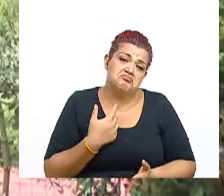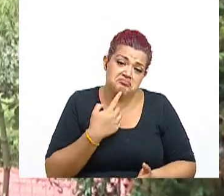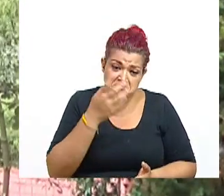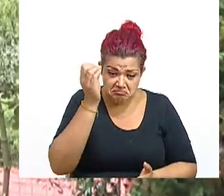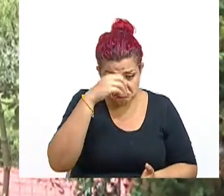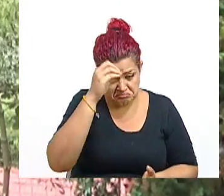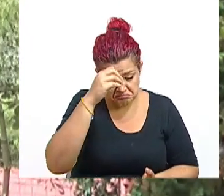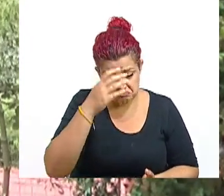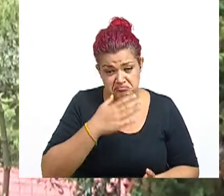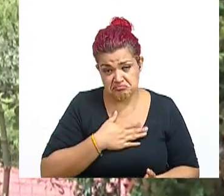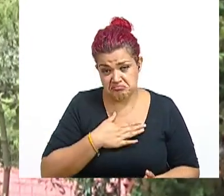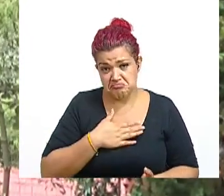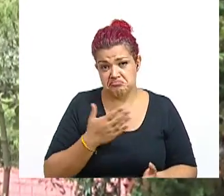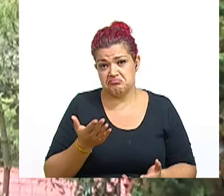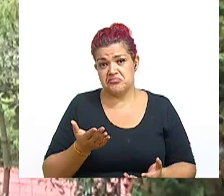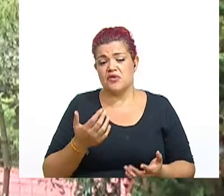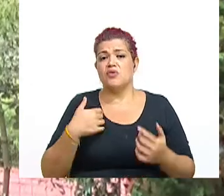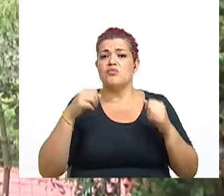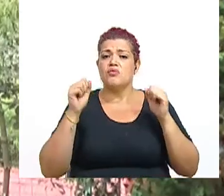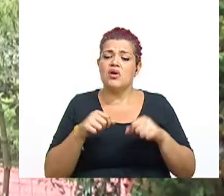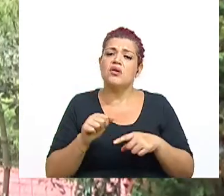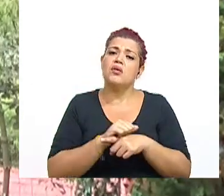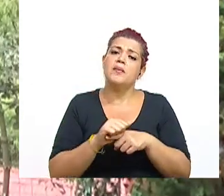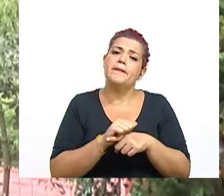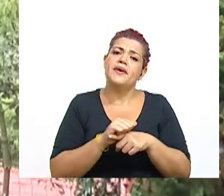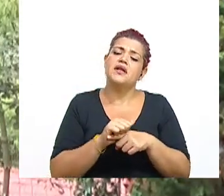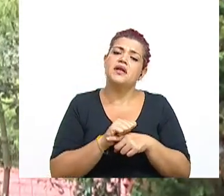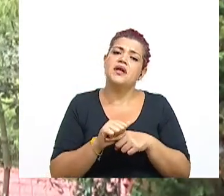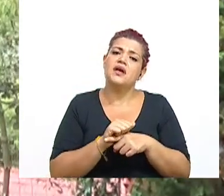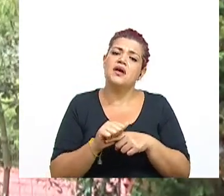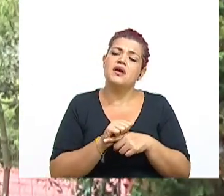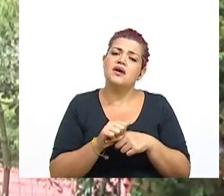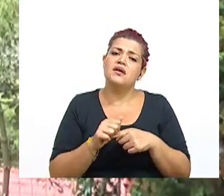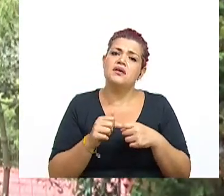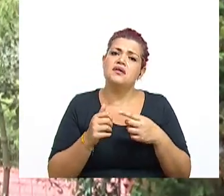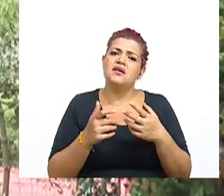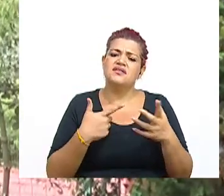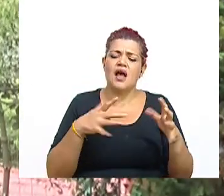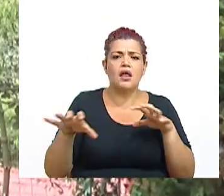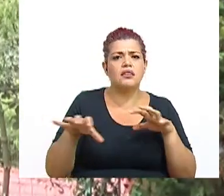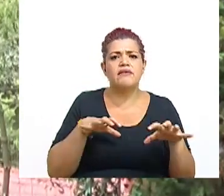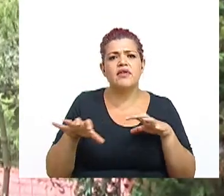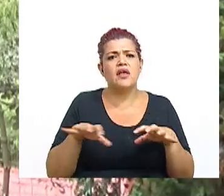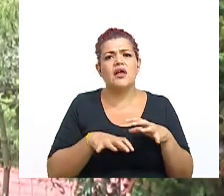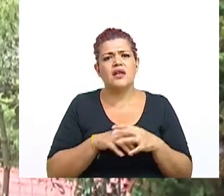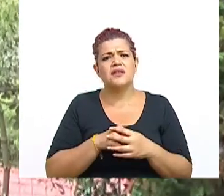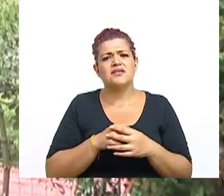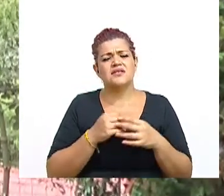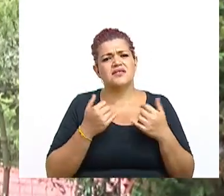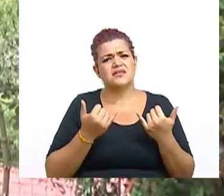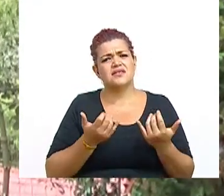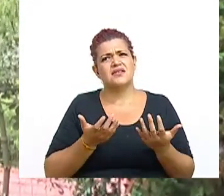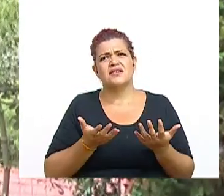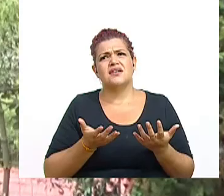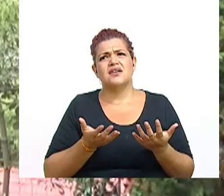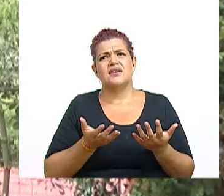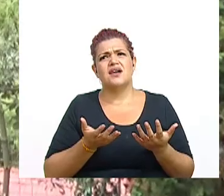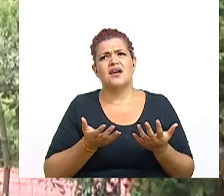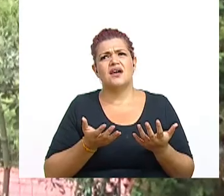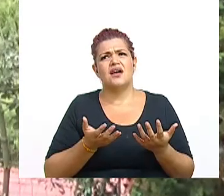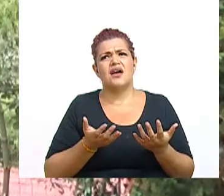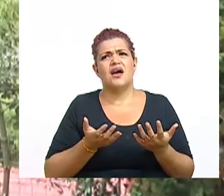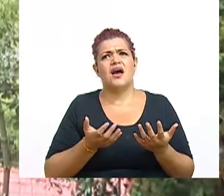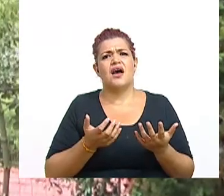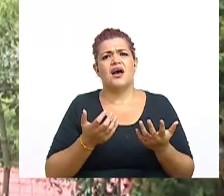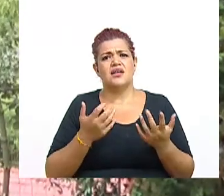a mi modo, que podemos practicar esas actividades, ya que así